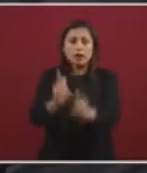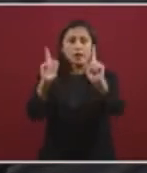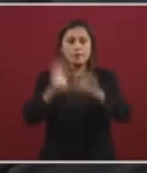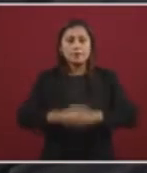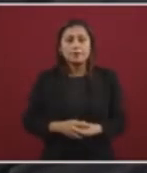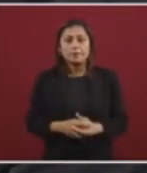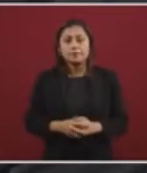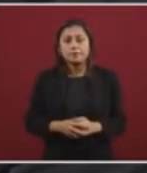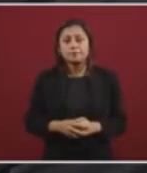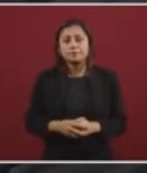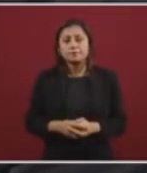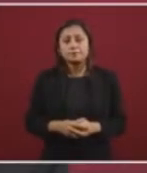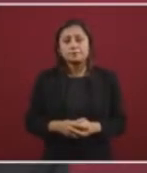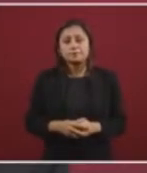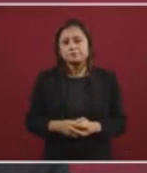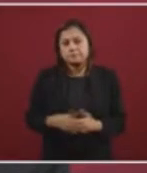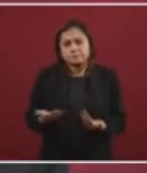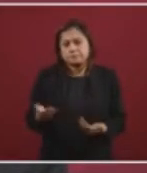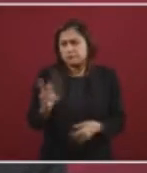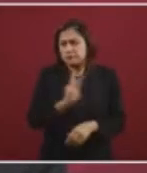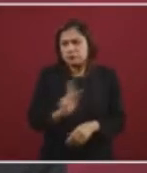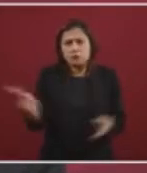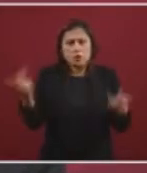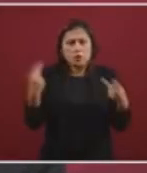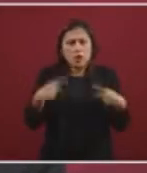que tienen todos los ciudadanos de manifestarse.